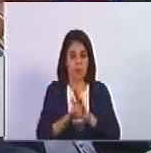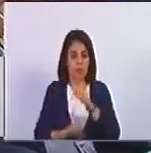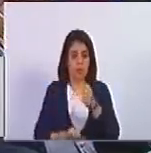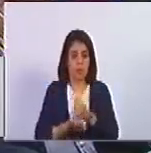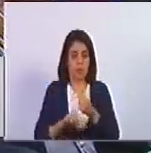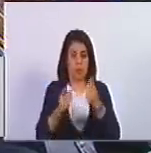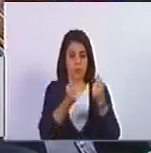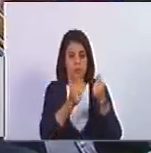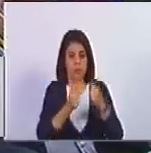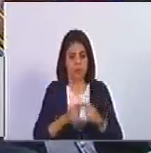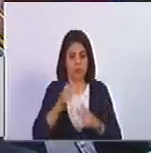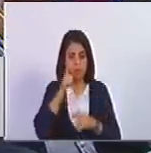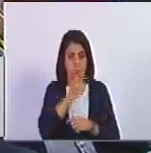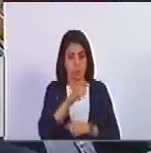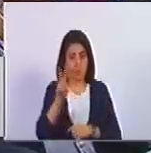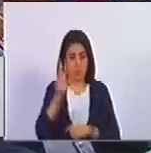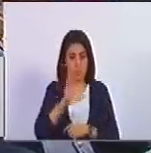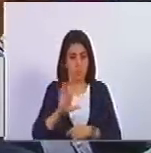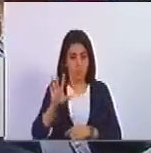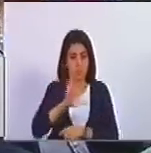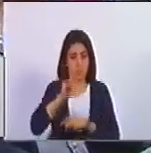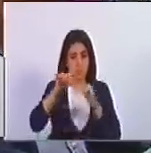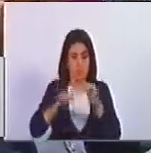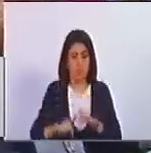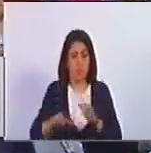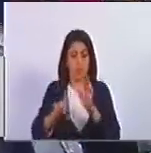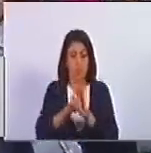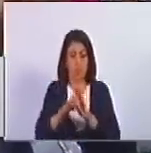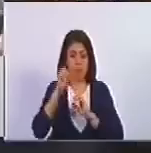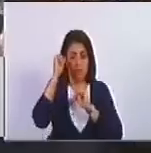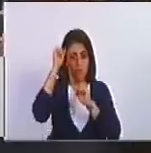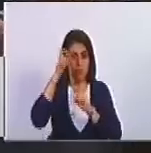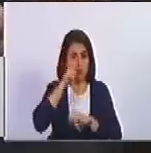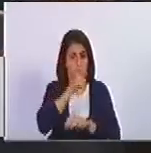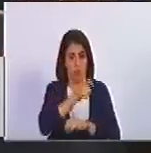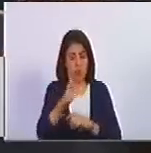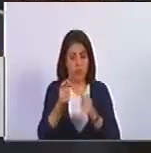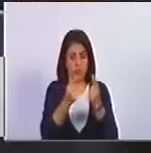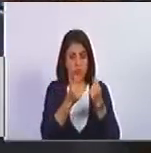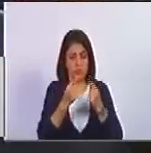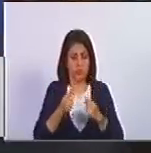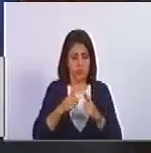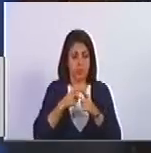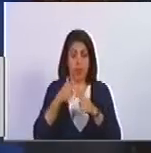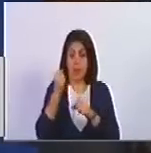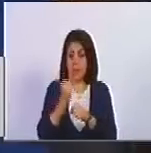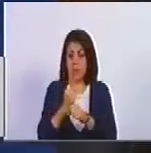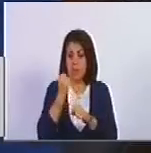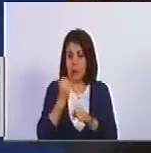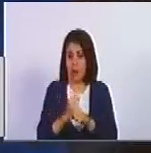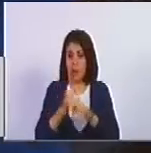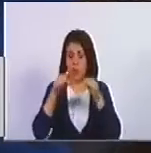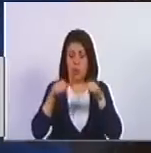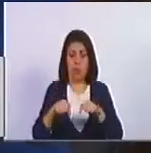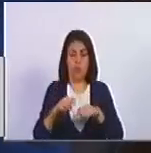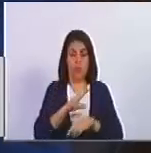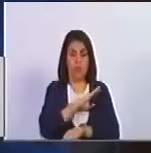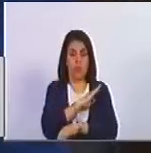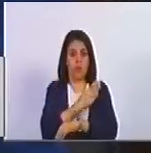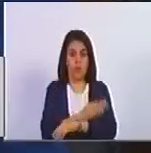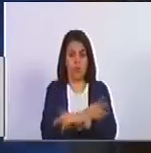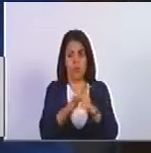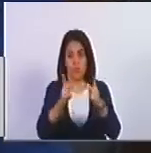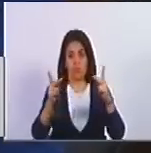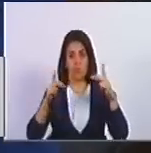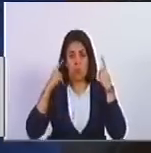la economía del pueblo venezolano. Esta ley es una victoria del pueblo, de la economía, de los trabajadores, del Poder